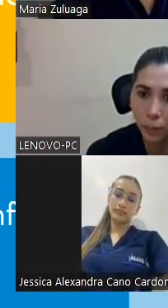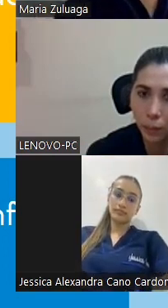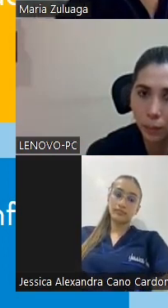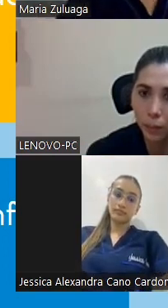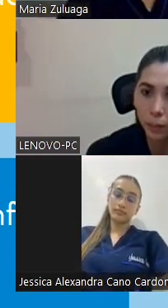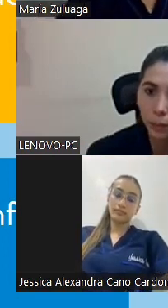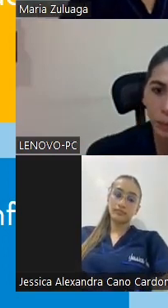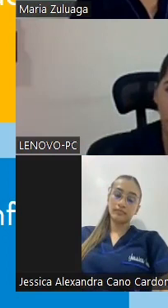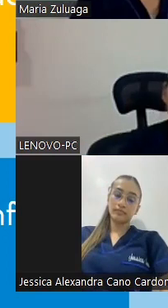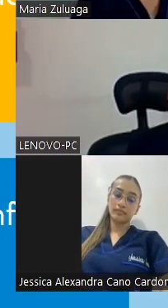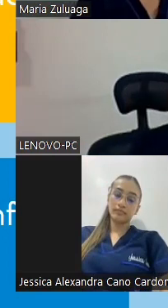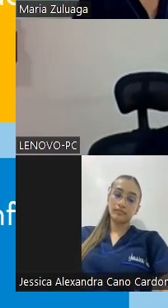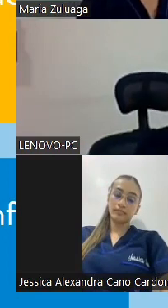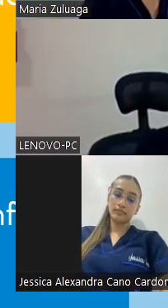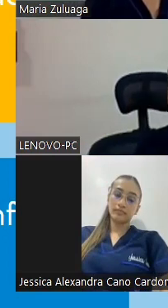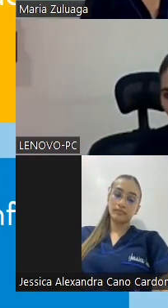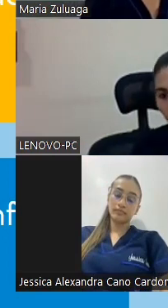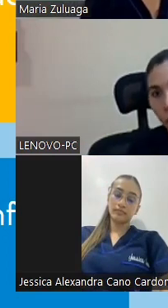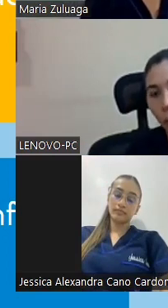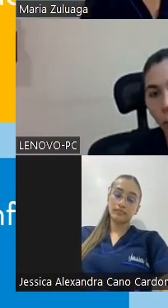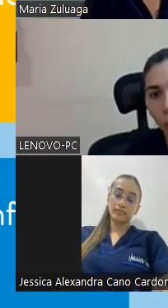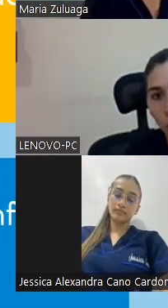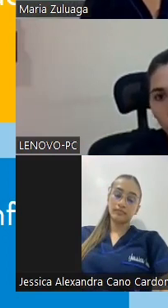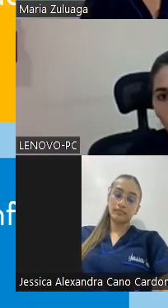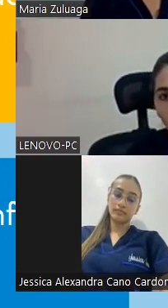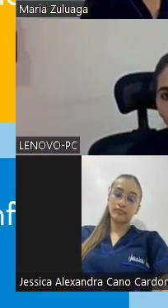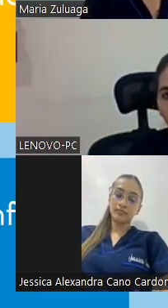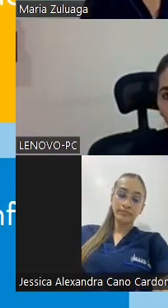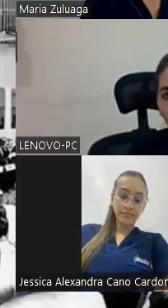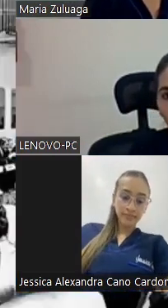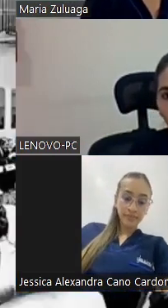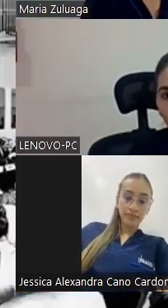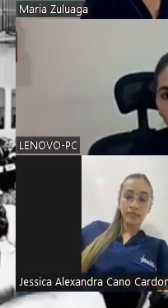ciertos derechos a quienes participen en dicha investigación.